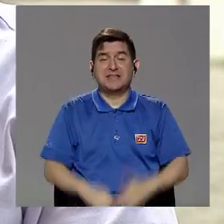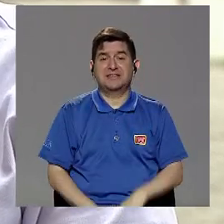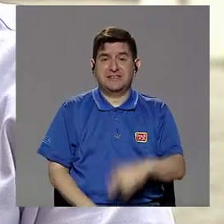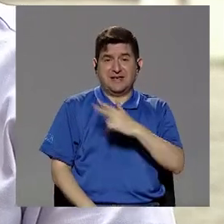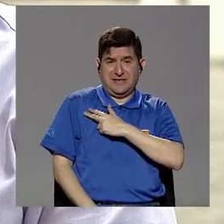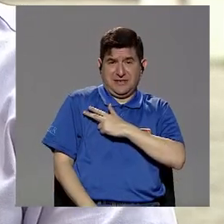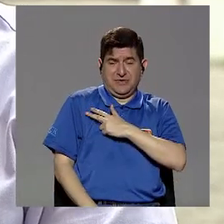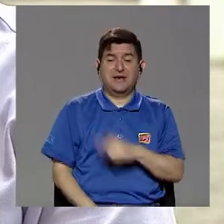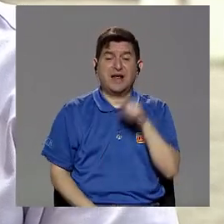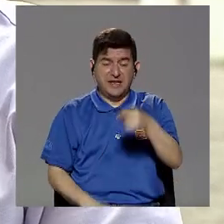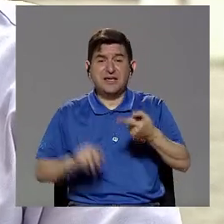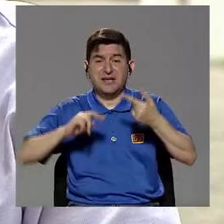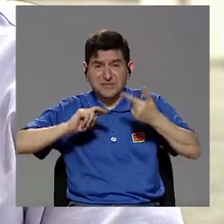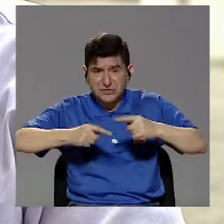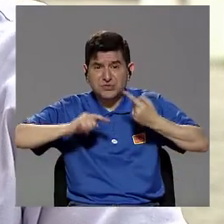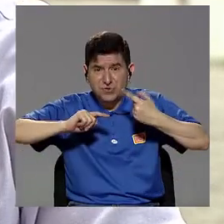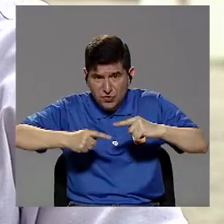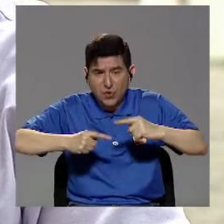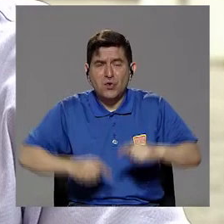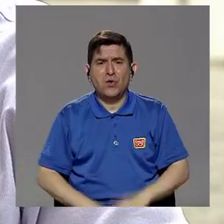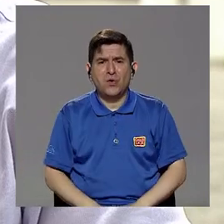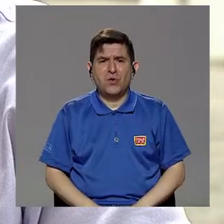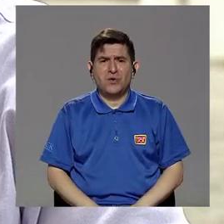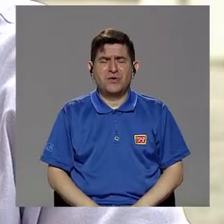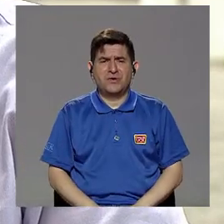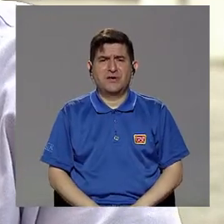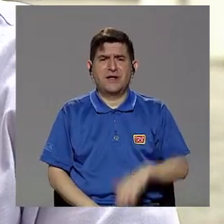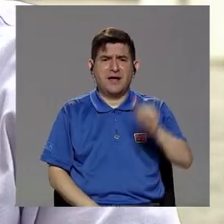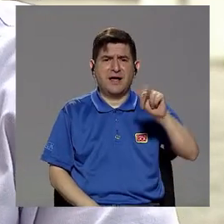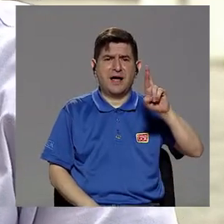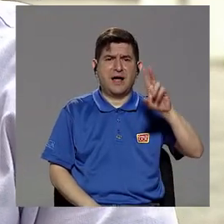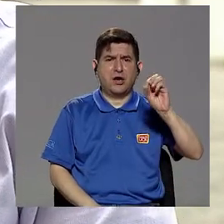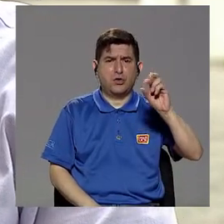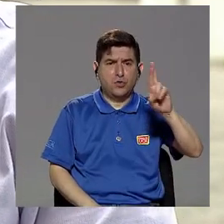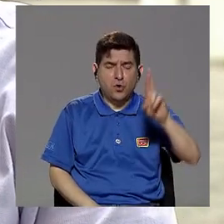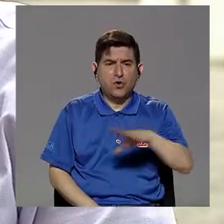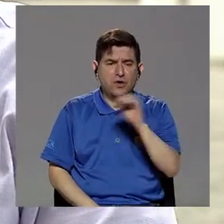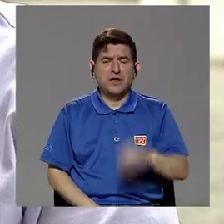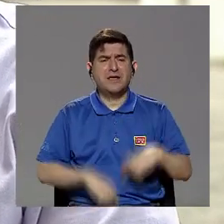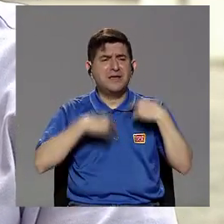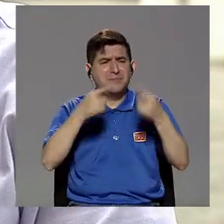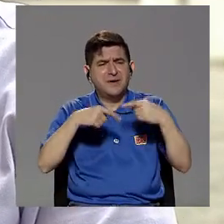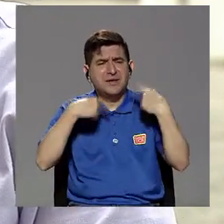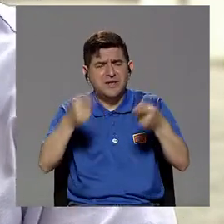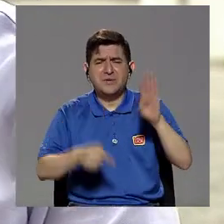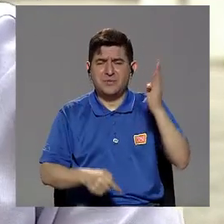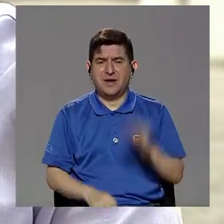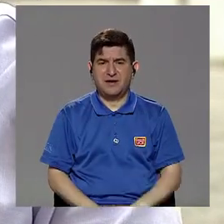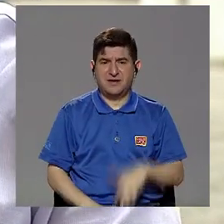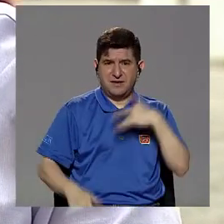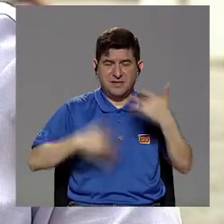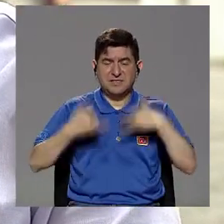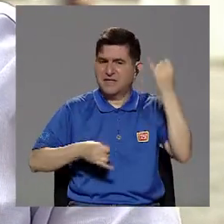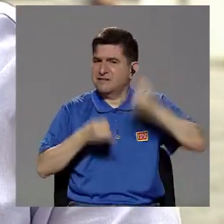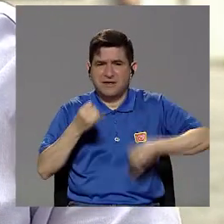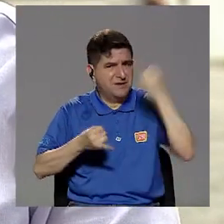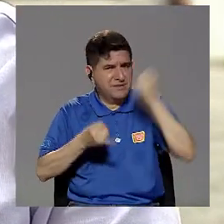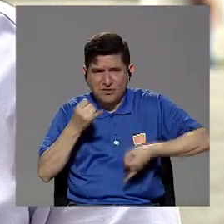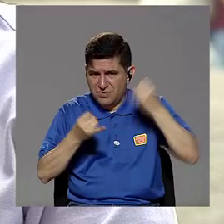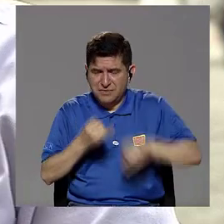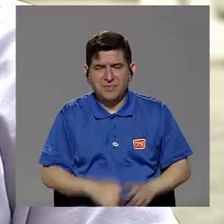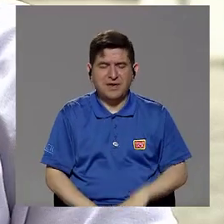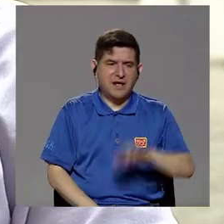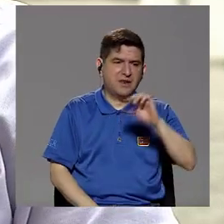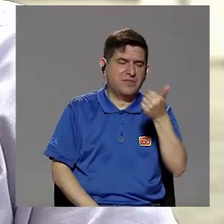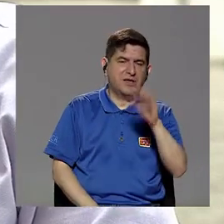Y son contracciones que duelen, o sea, se sienten muy incómodas, les arde, les duele y van al baño cada rato. Cuando orinan, sienten que no han terminado de orinar.